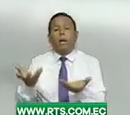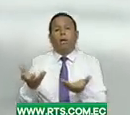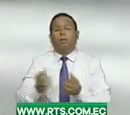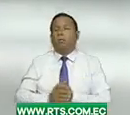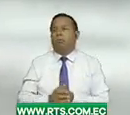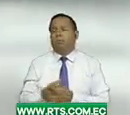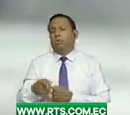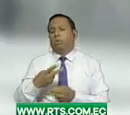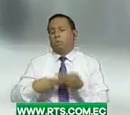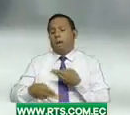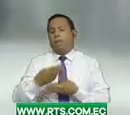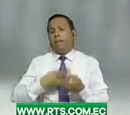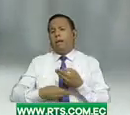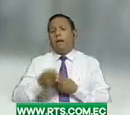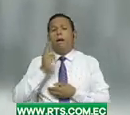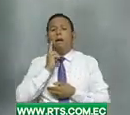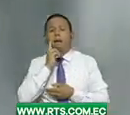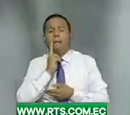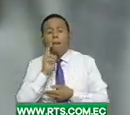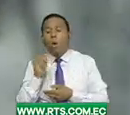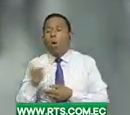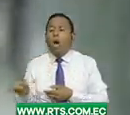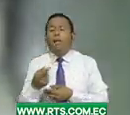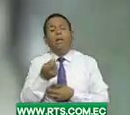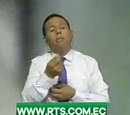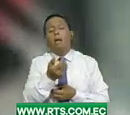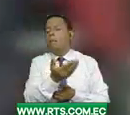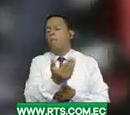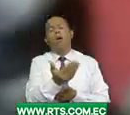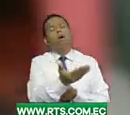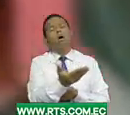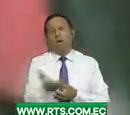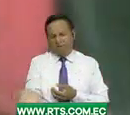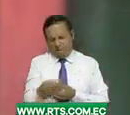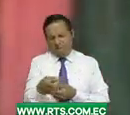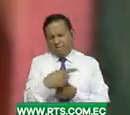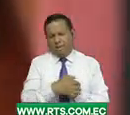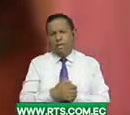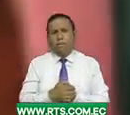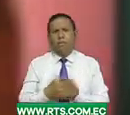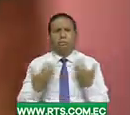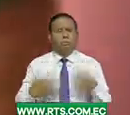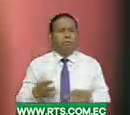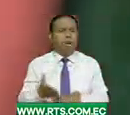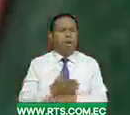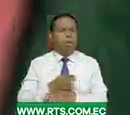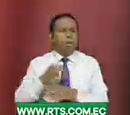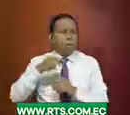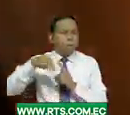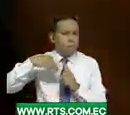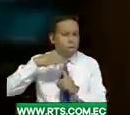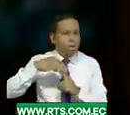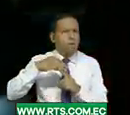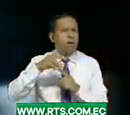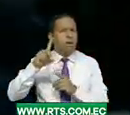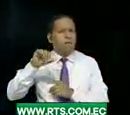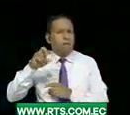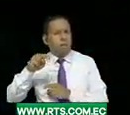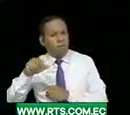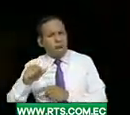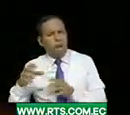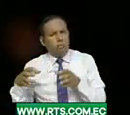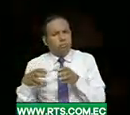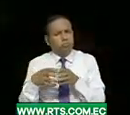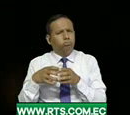En un trabajo inagotable de 225 operativos, DINAPEN, MIES y Junta Cantonal de Protección de